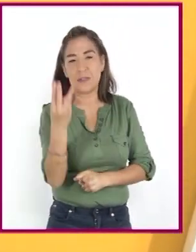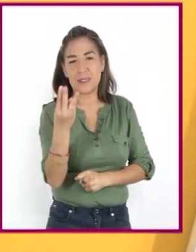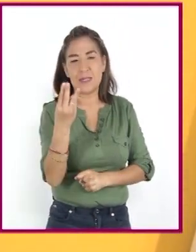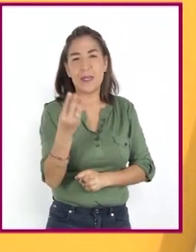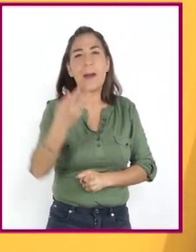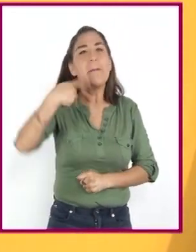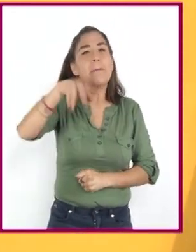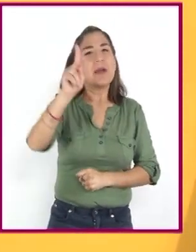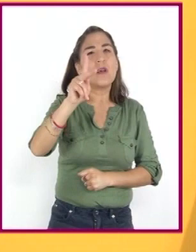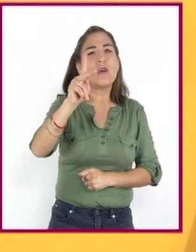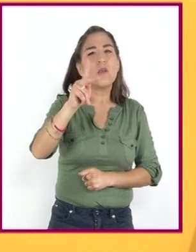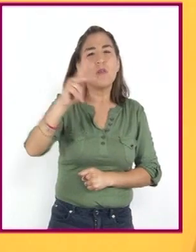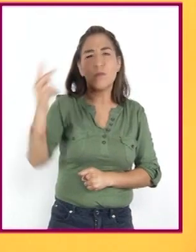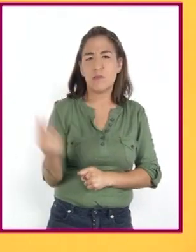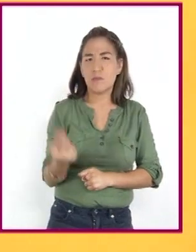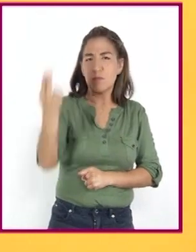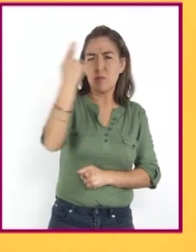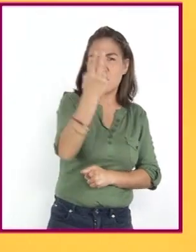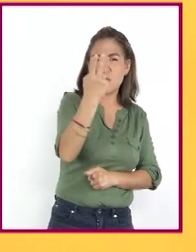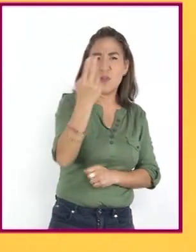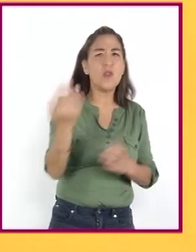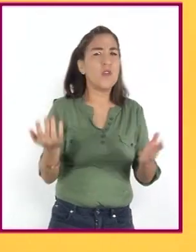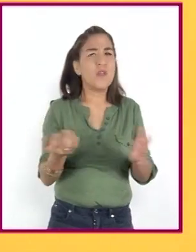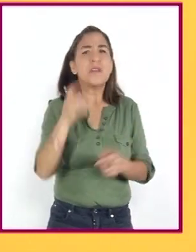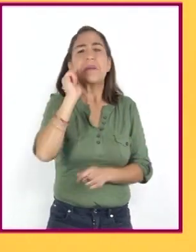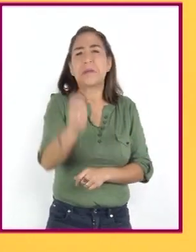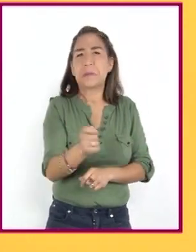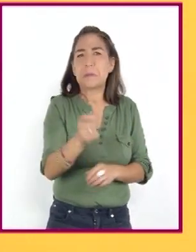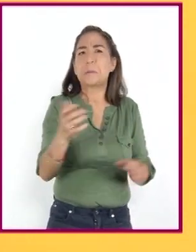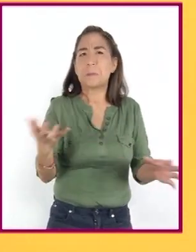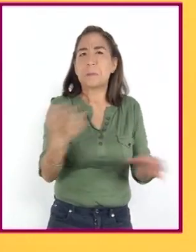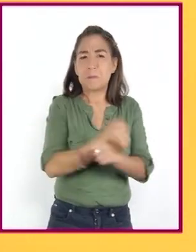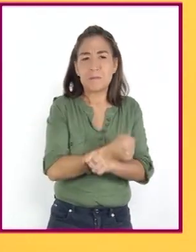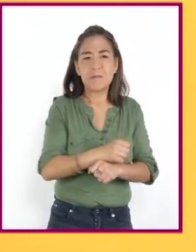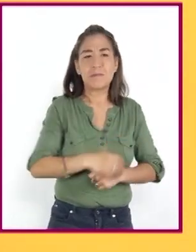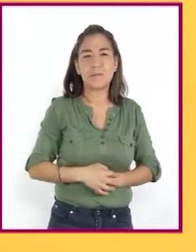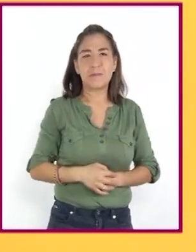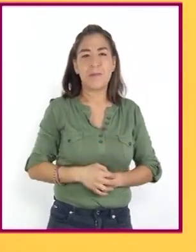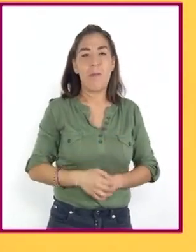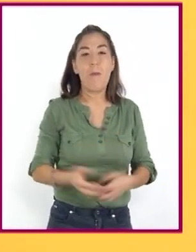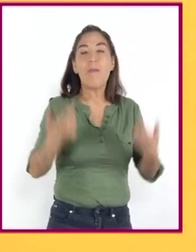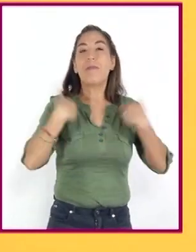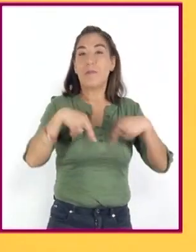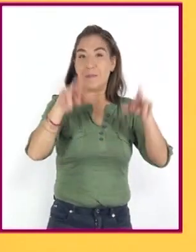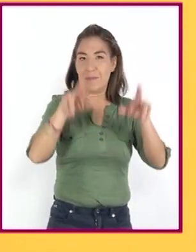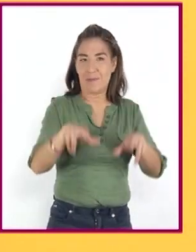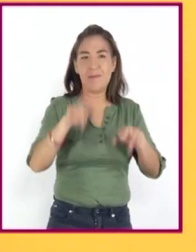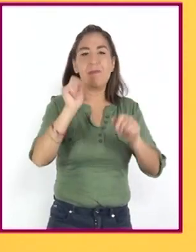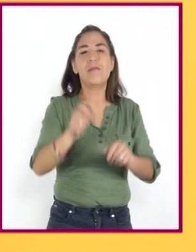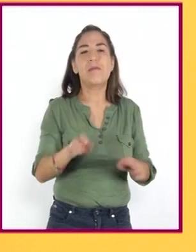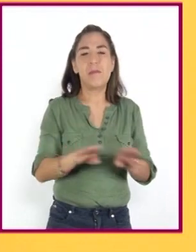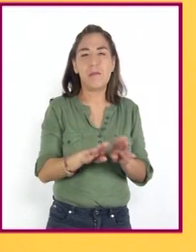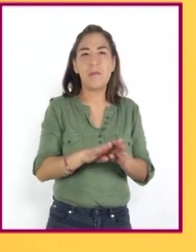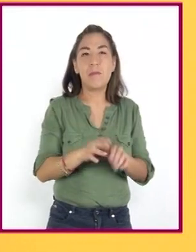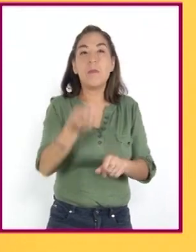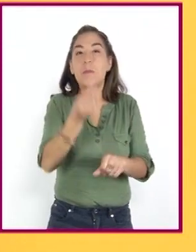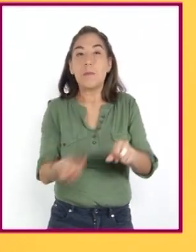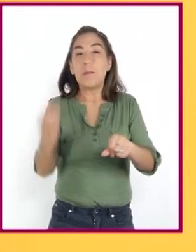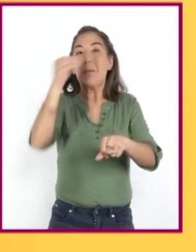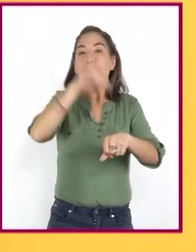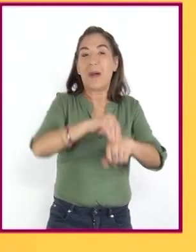Pero al cuadrado, ¿qué significa? En la expresión elevado al